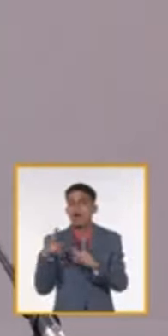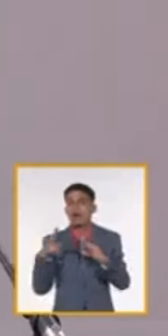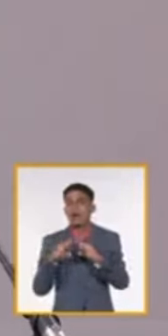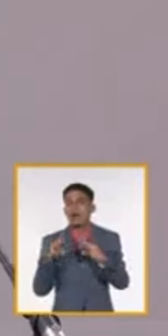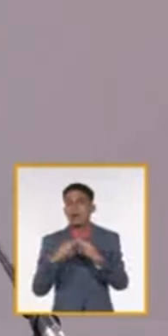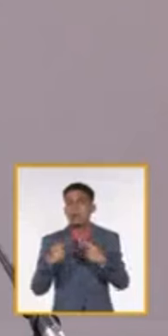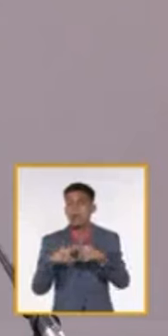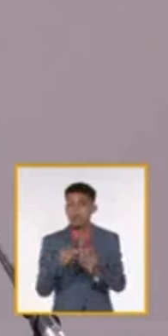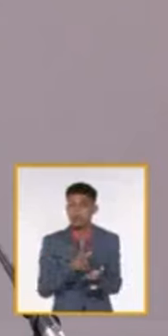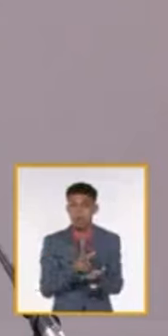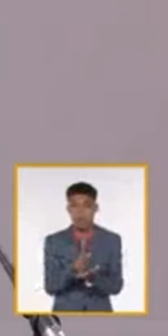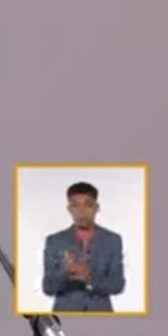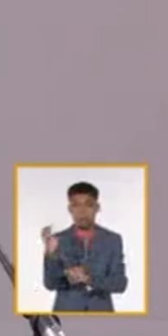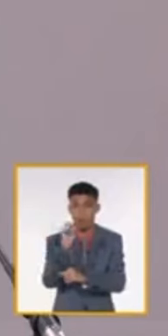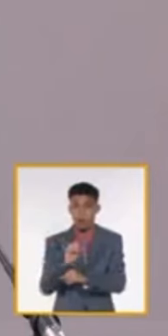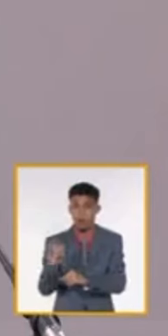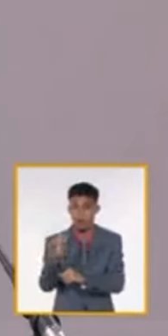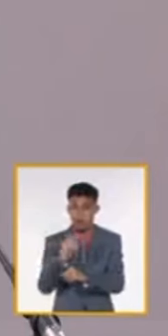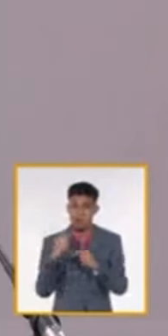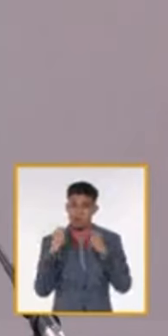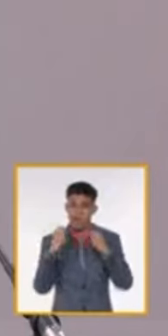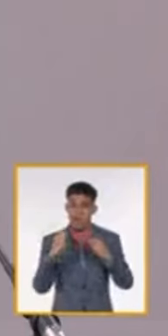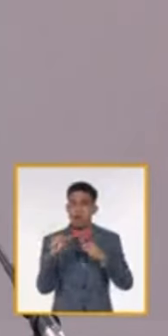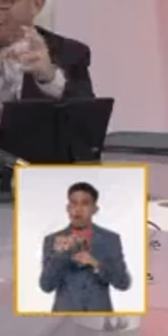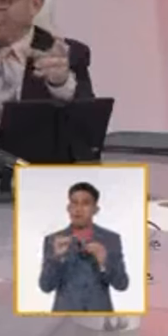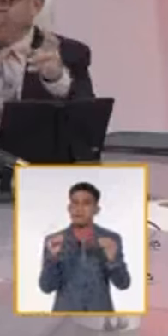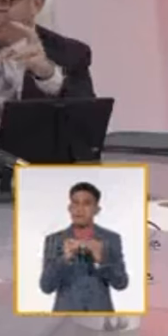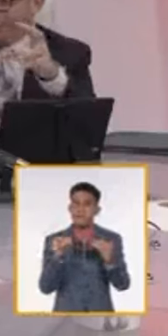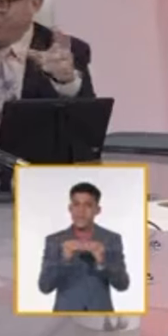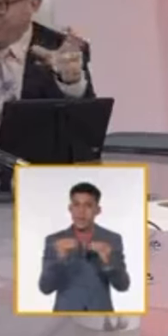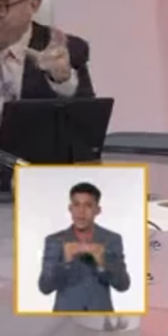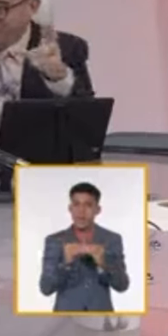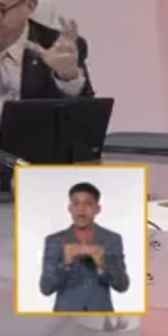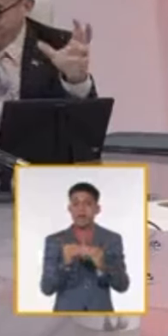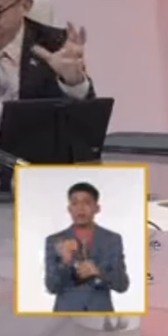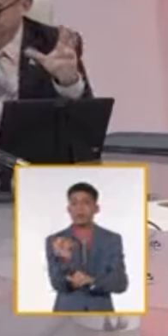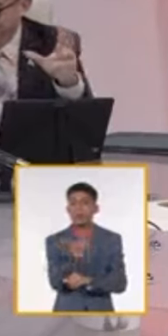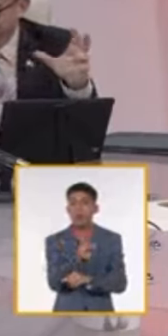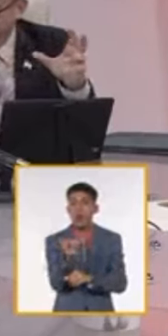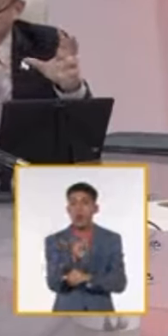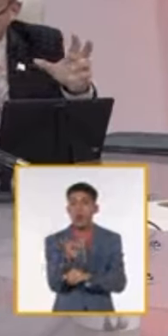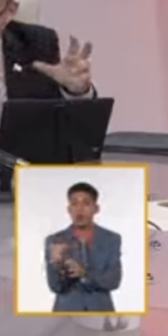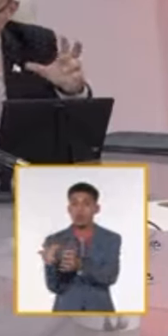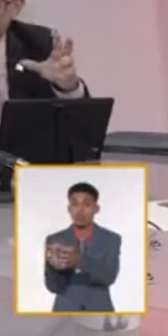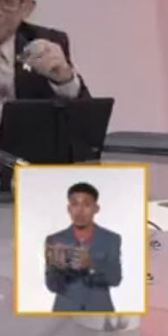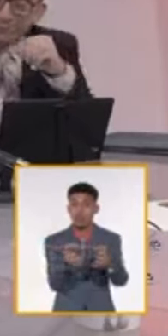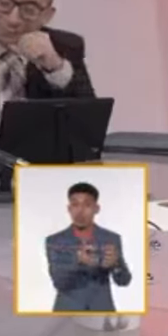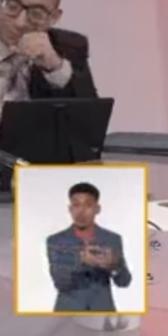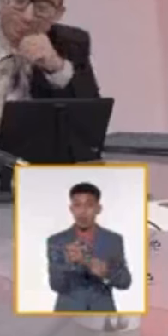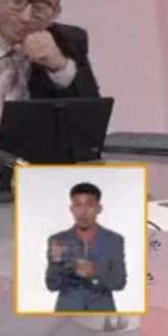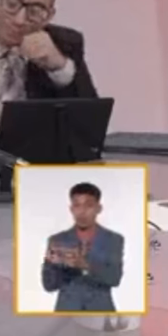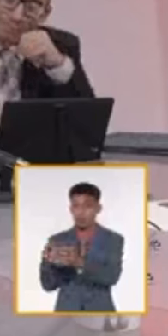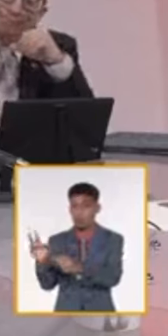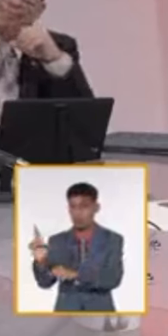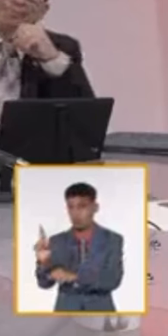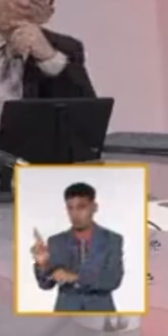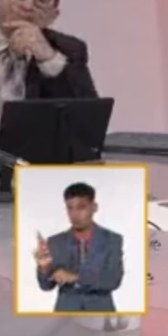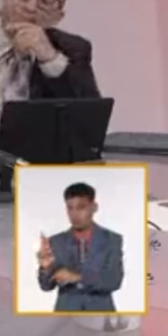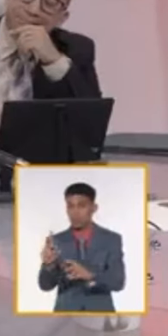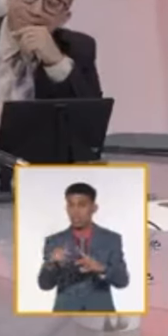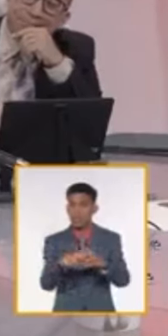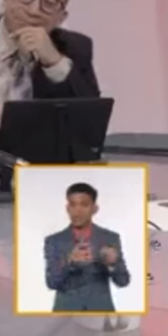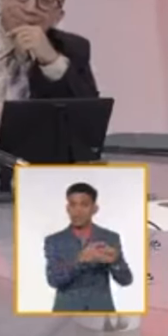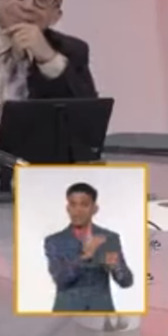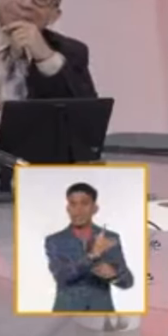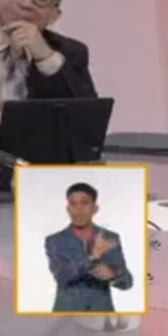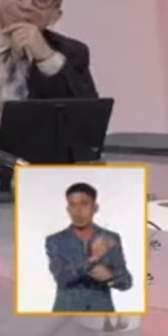movilizando y organizar. Que coincide con el periodo de las dos grandes convenciones de los partidos electorales, ¿no? Claro, ya se prevé que